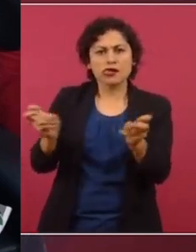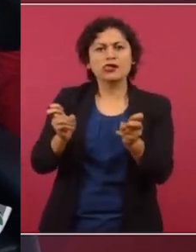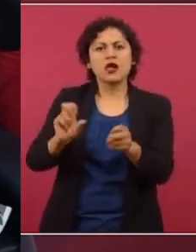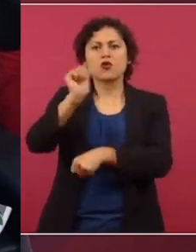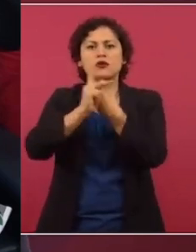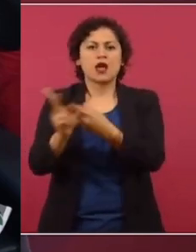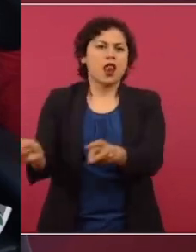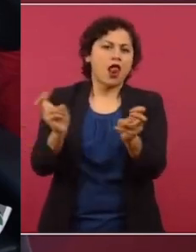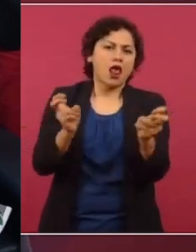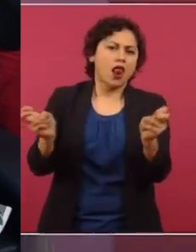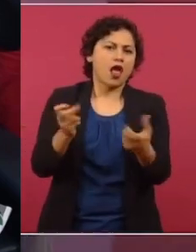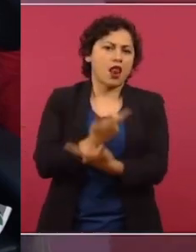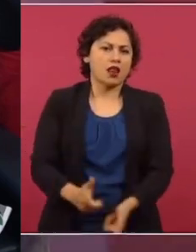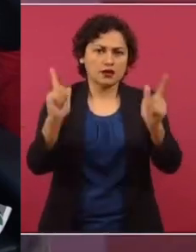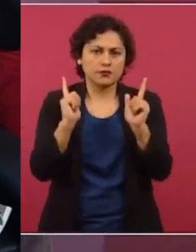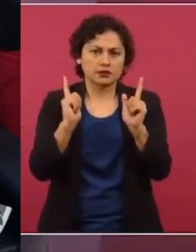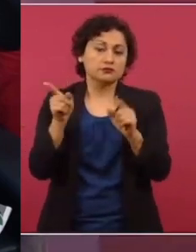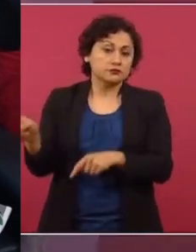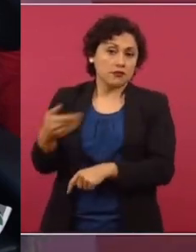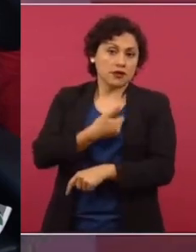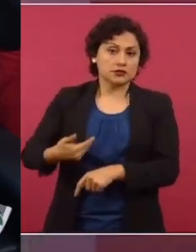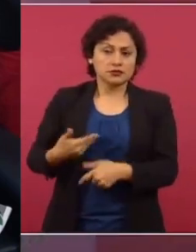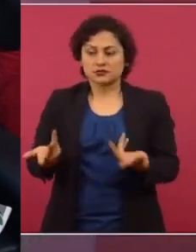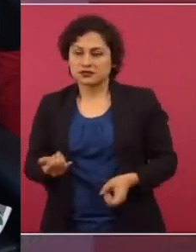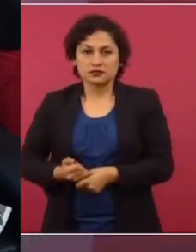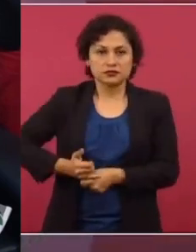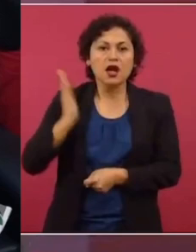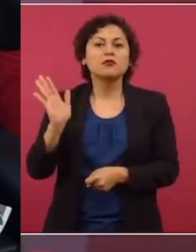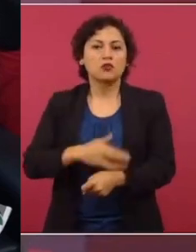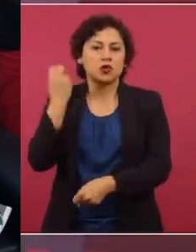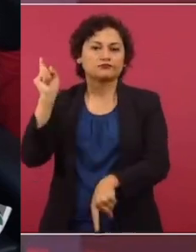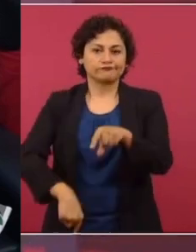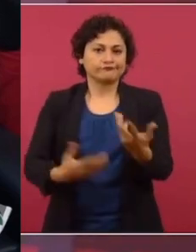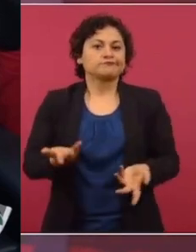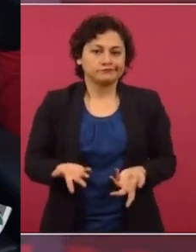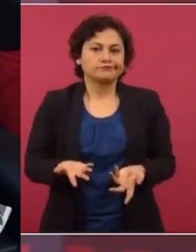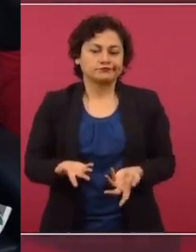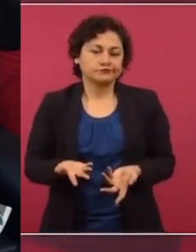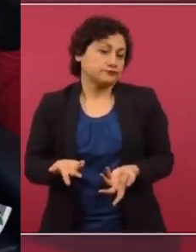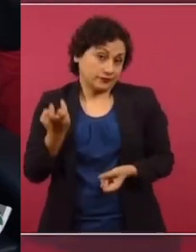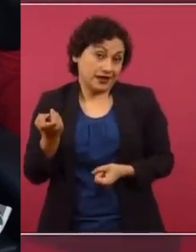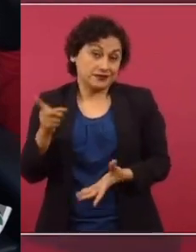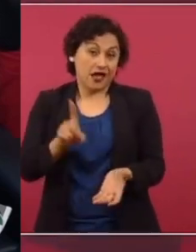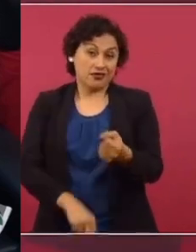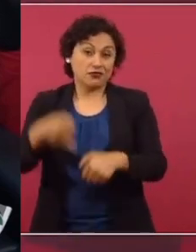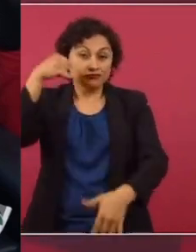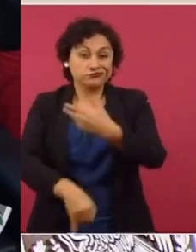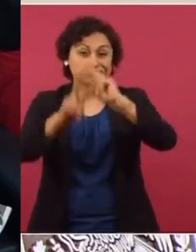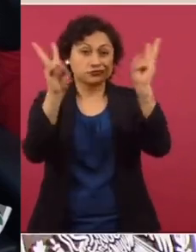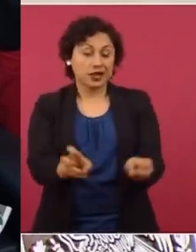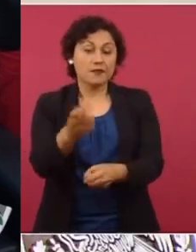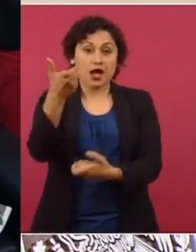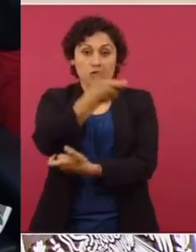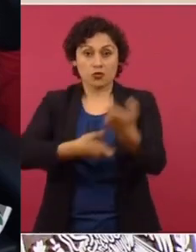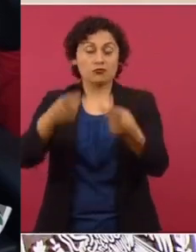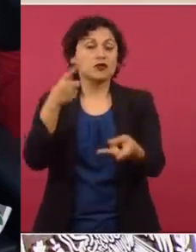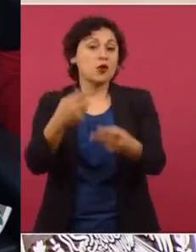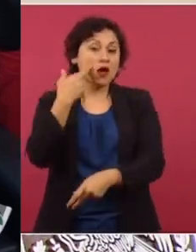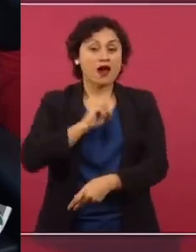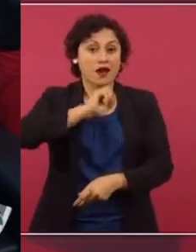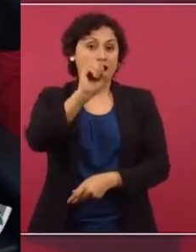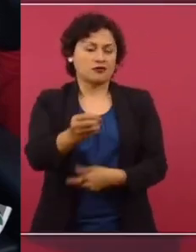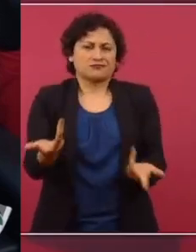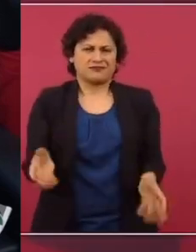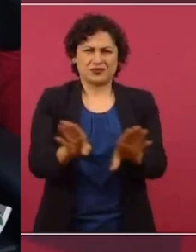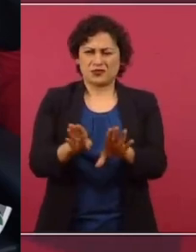anchas. Y les estorbaba Pedro Castillo. Es lo económico y es también el racismo. ¿Cómo un